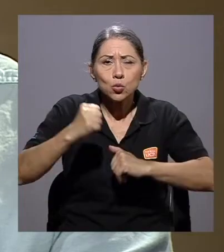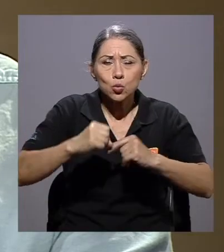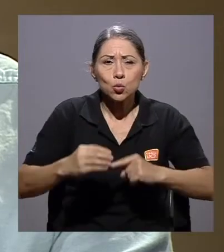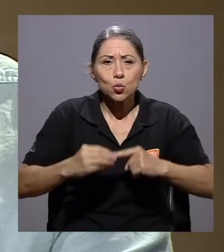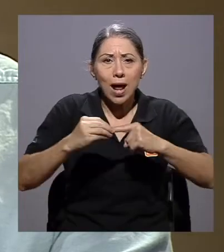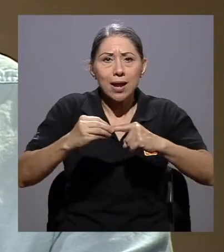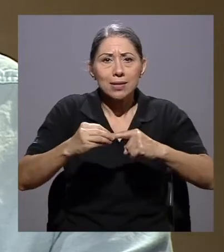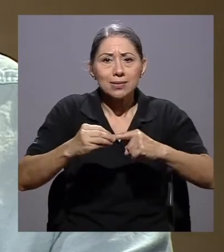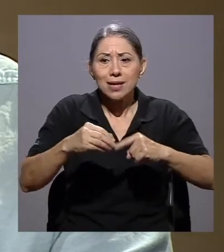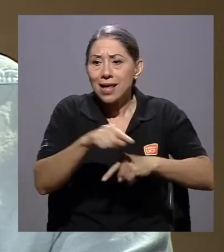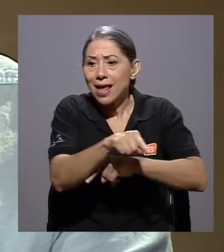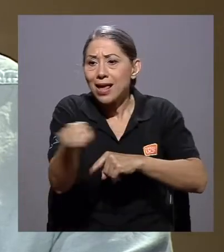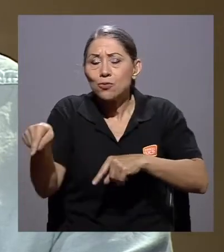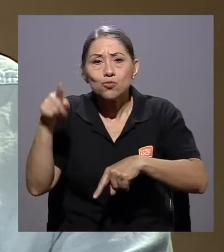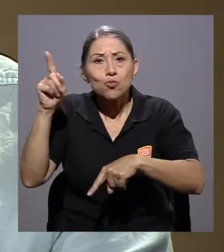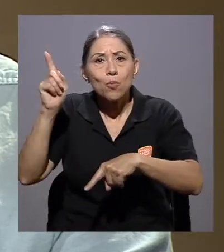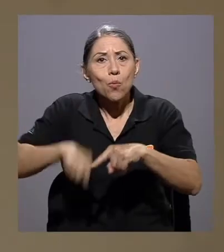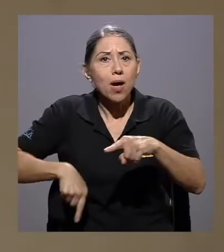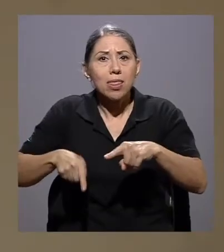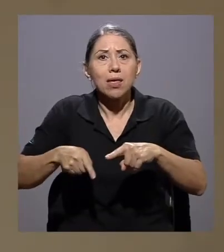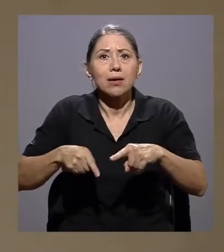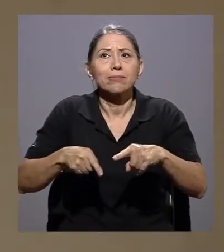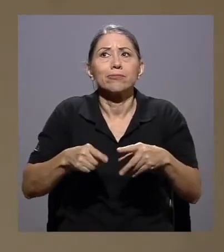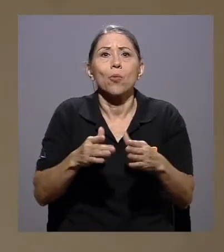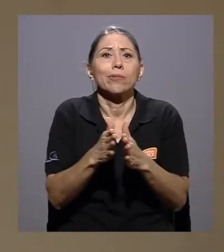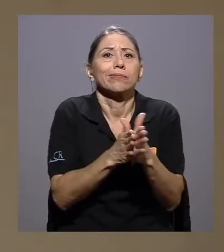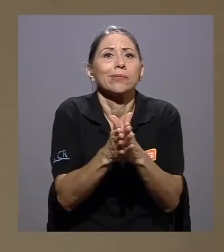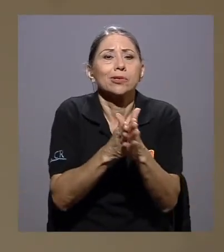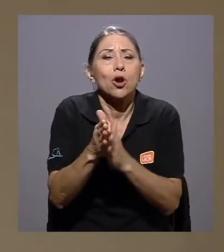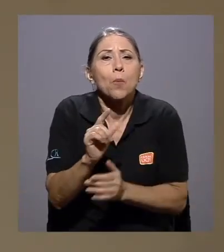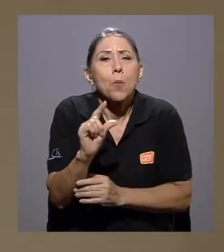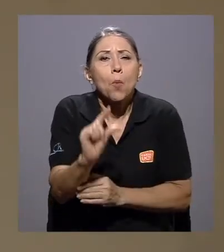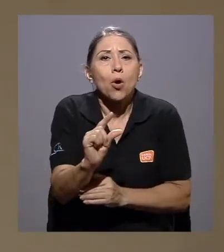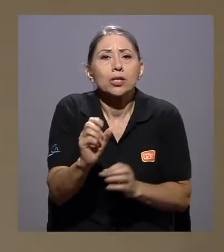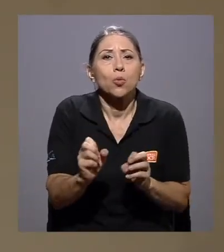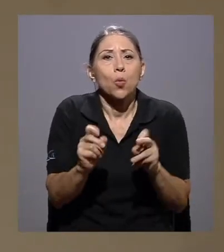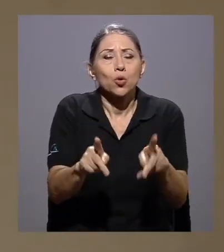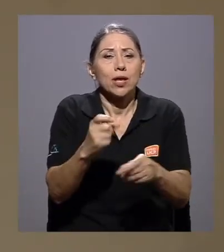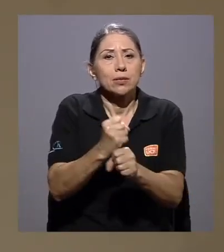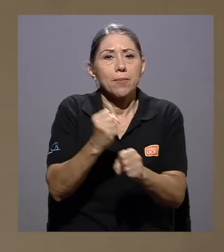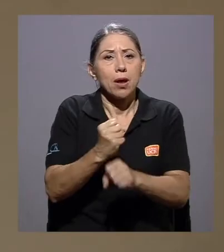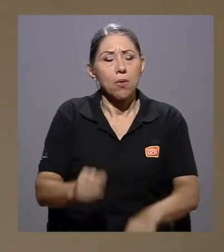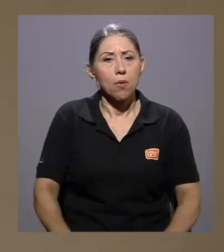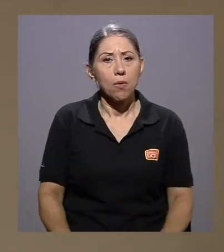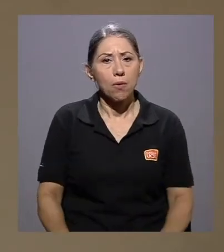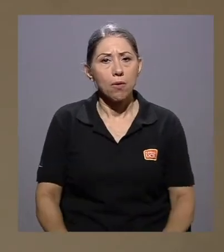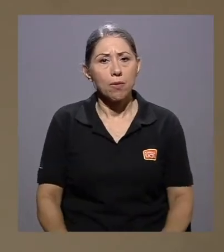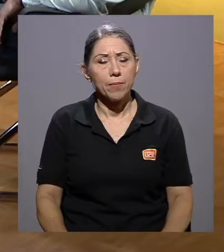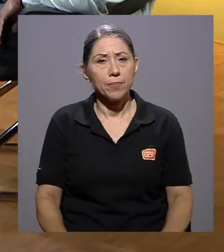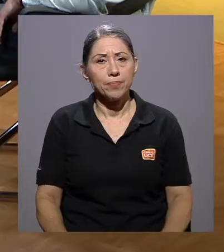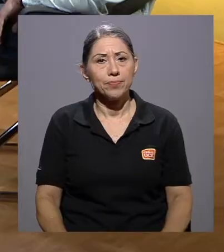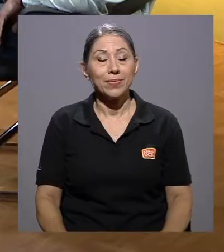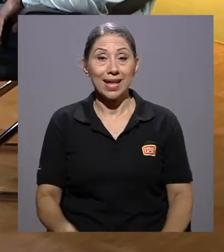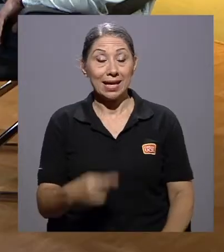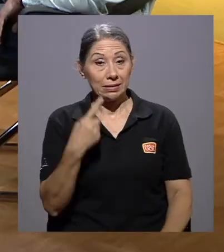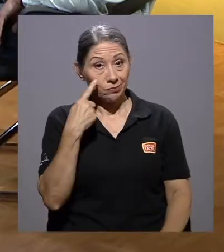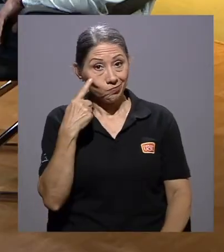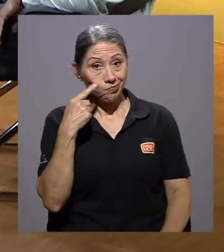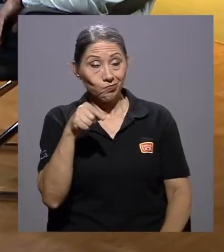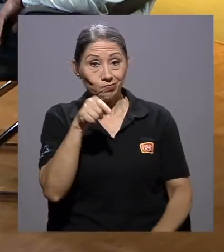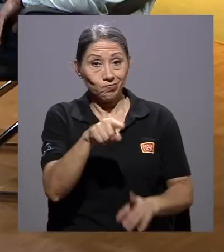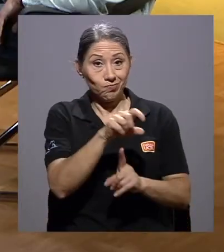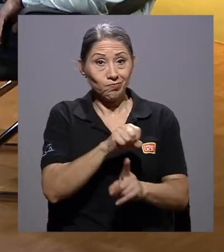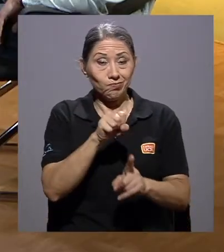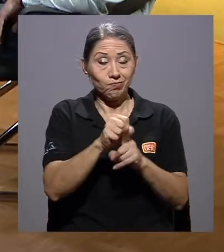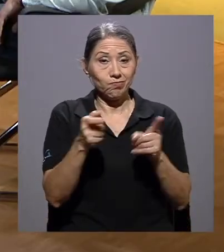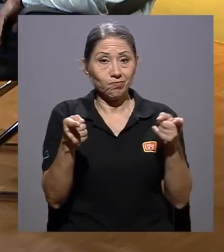no le permiten insertarse en las pocas oportunidades de empleo que hay. Ahí vemos, porque si vemos estas